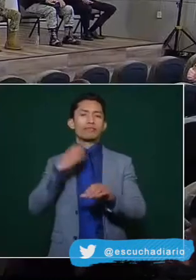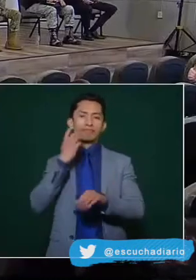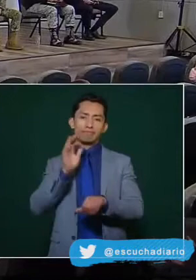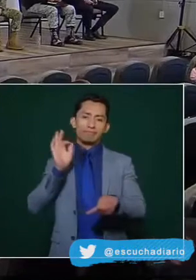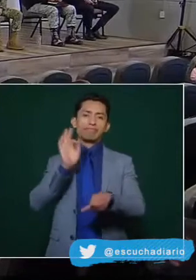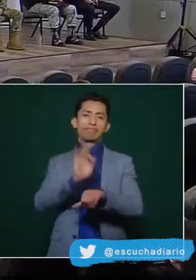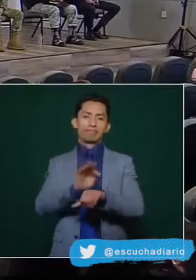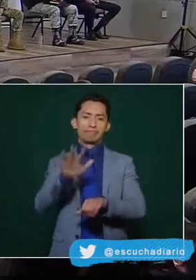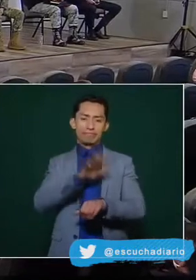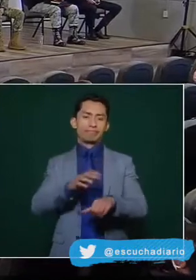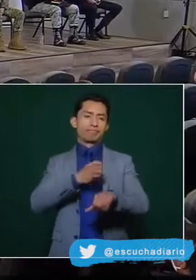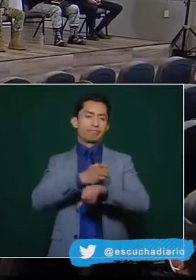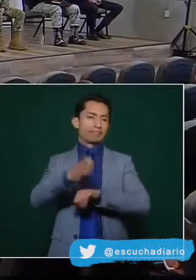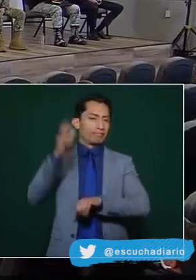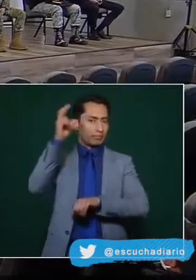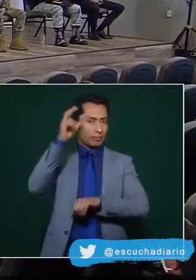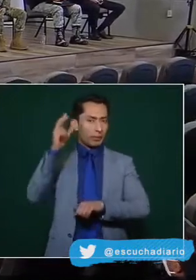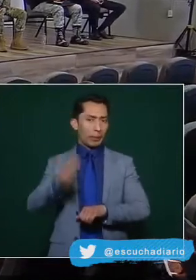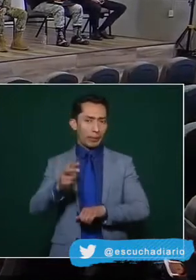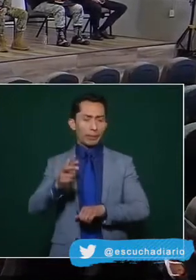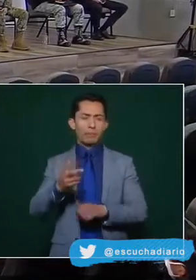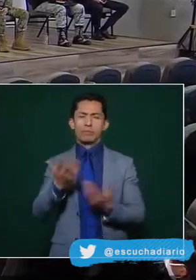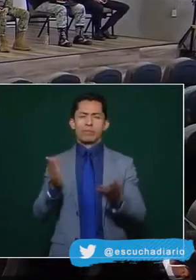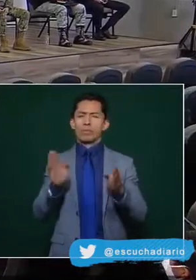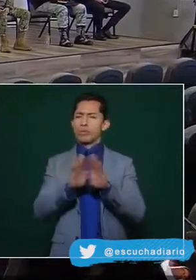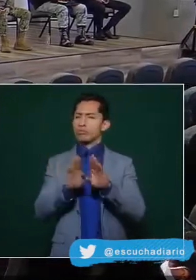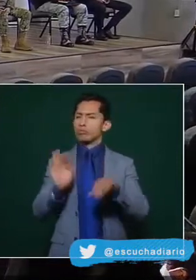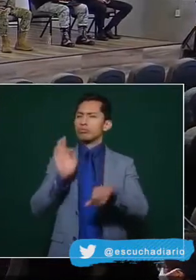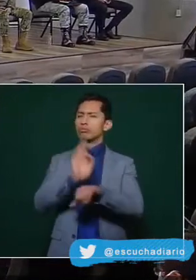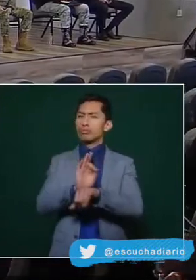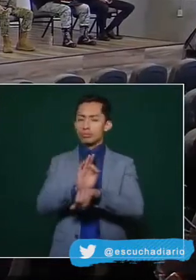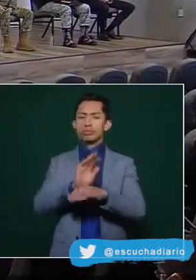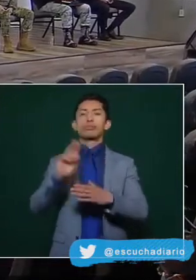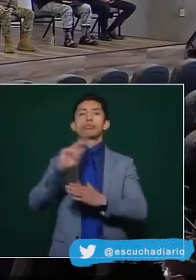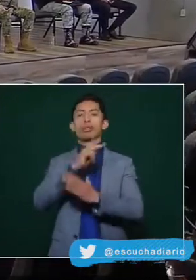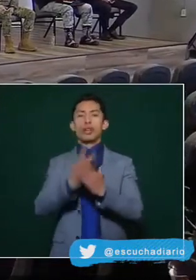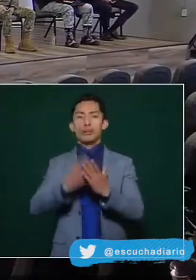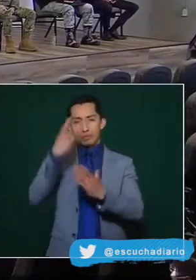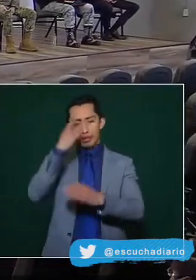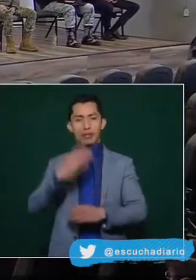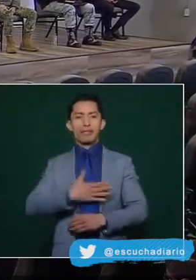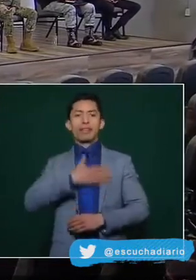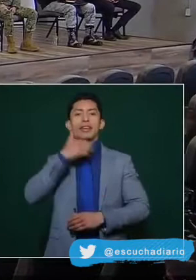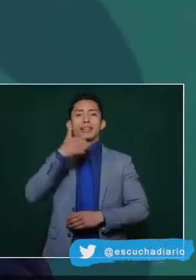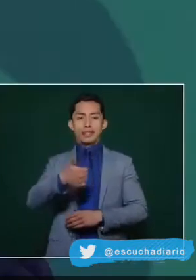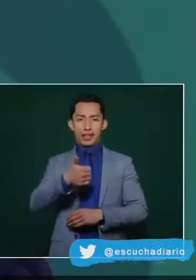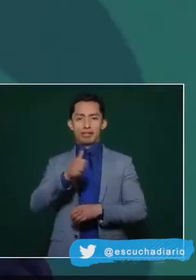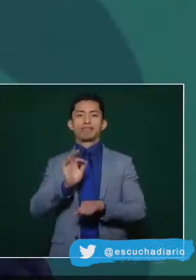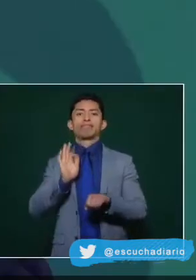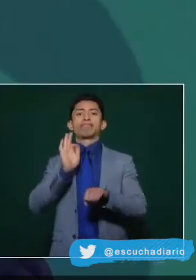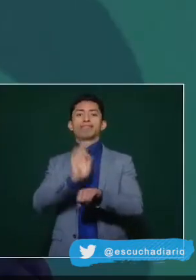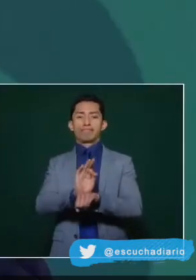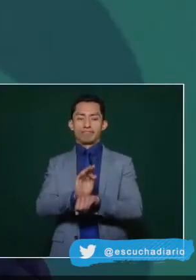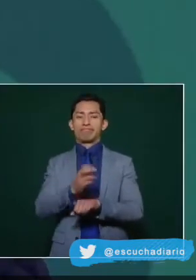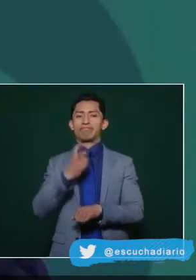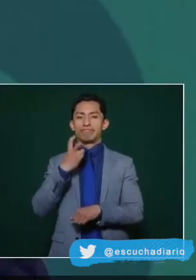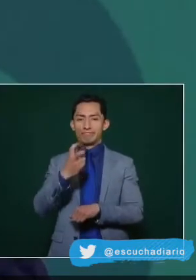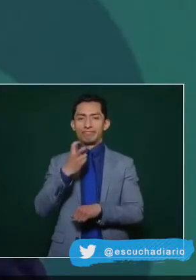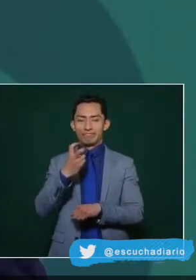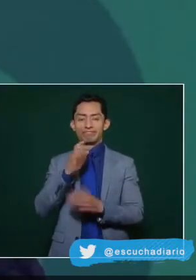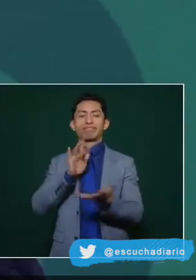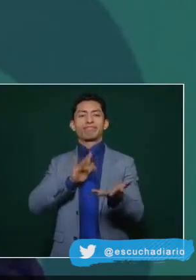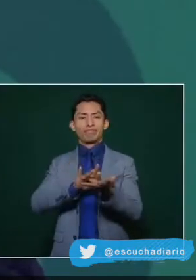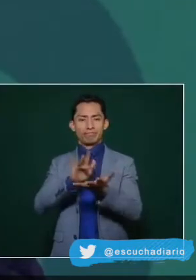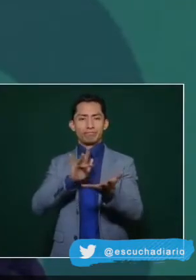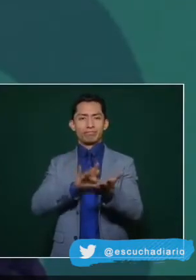Hay que recordar que este efecto se mantiene a nivel mundial como una de las afectaciones que ha dejado la pandemia en la economía de todos los